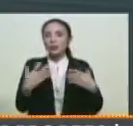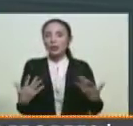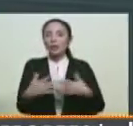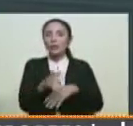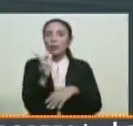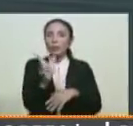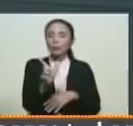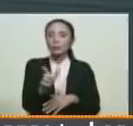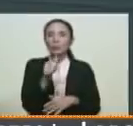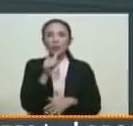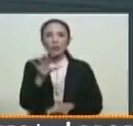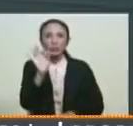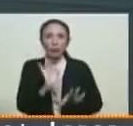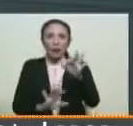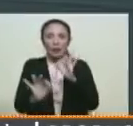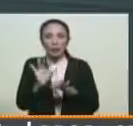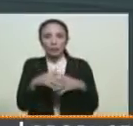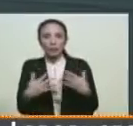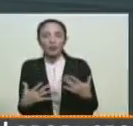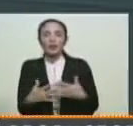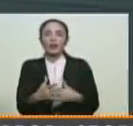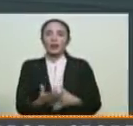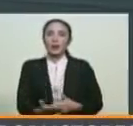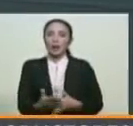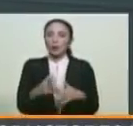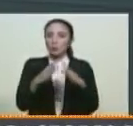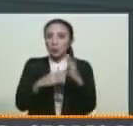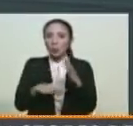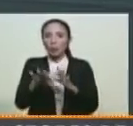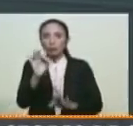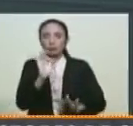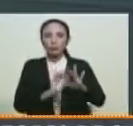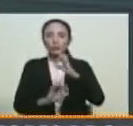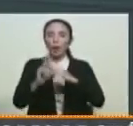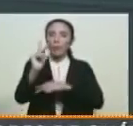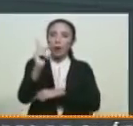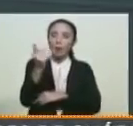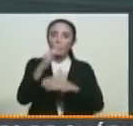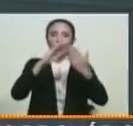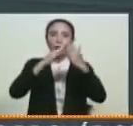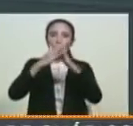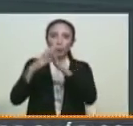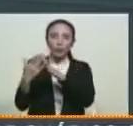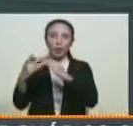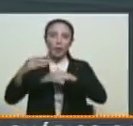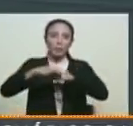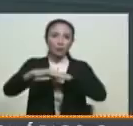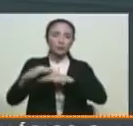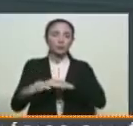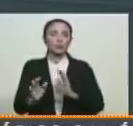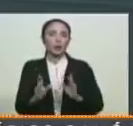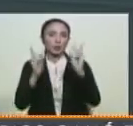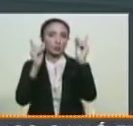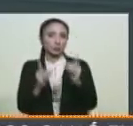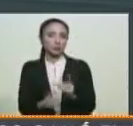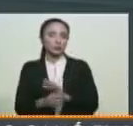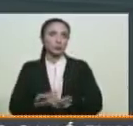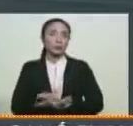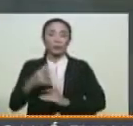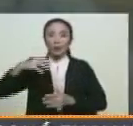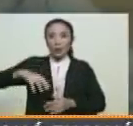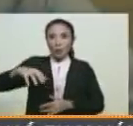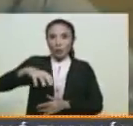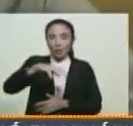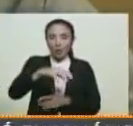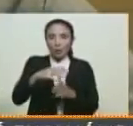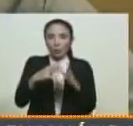vayamos a elegir nuestras instancias de dirección en la parroquia, en el municipio, en los estados, la dirección